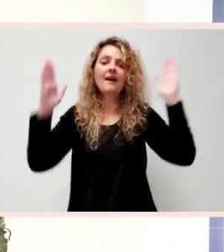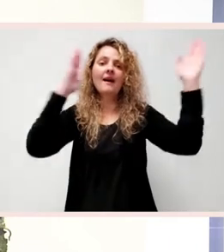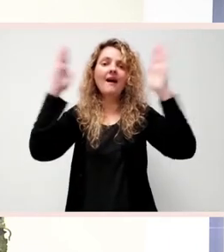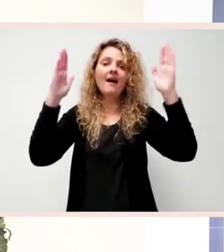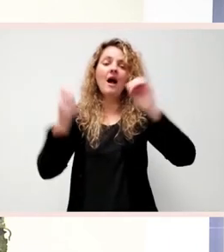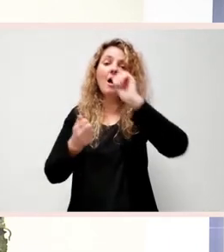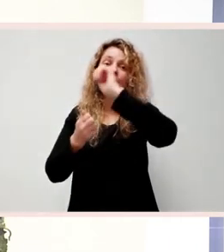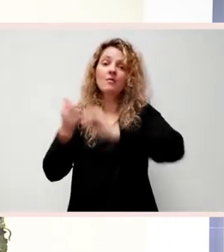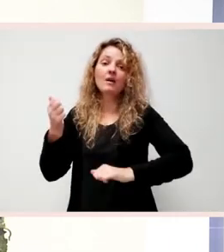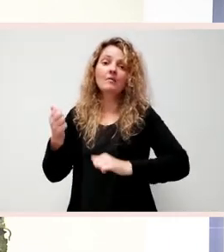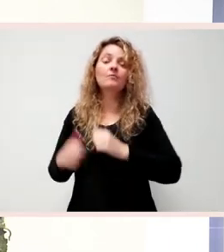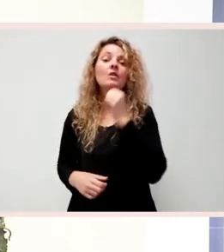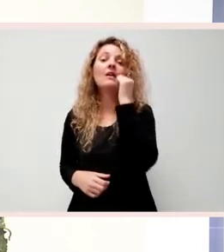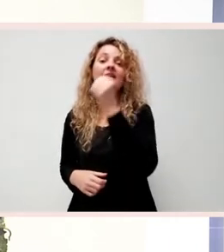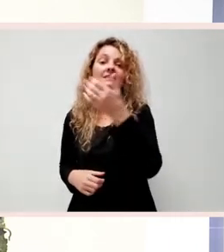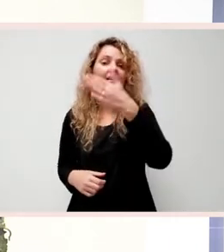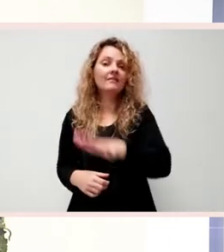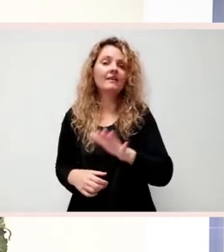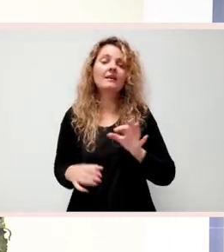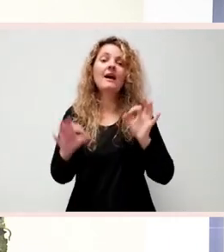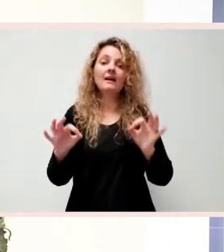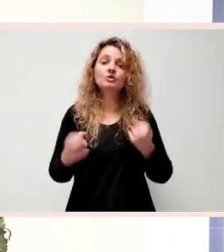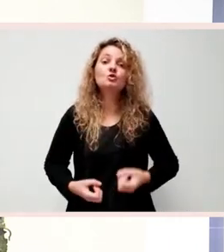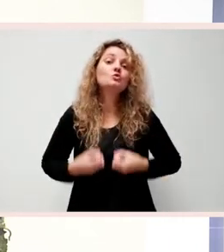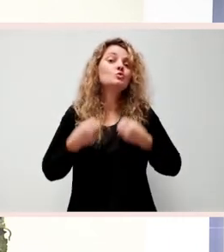dos elementos que participan do ritual, dos elementos que temos